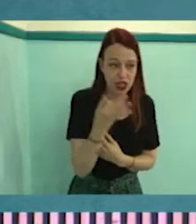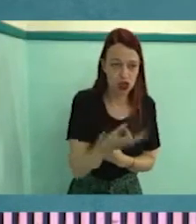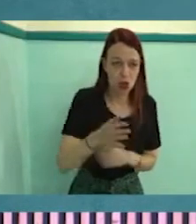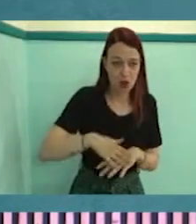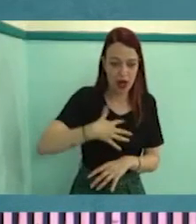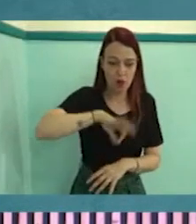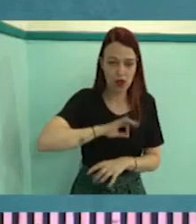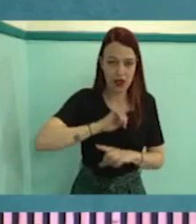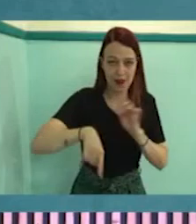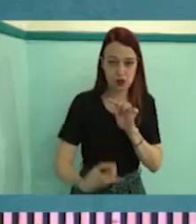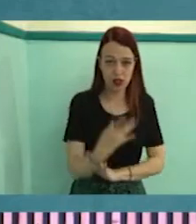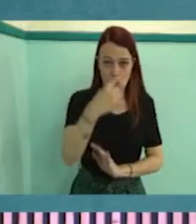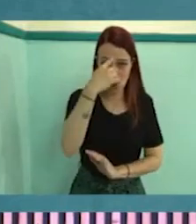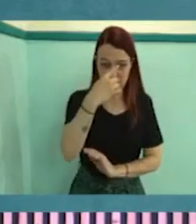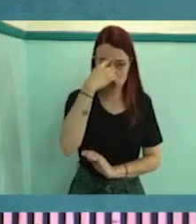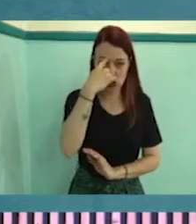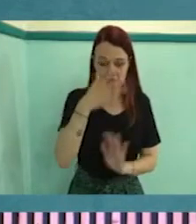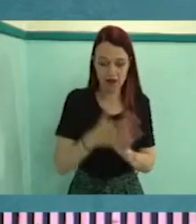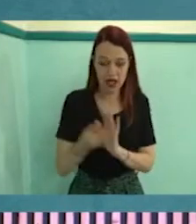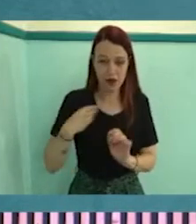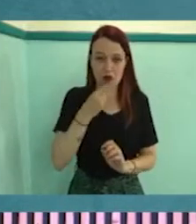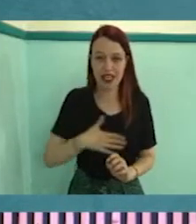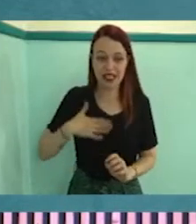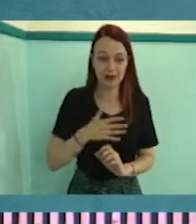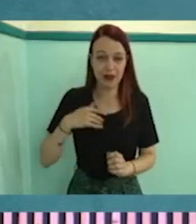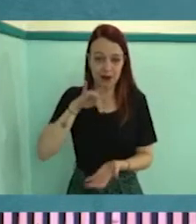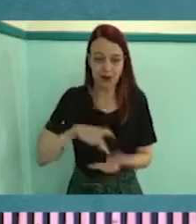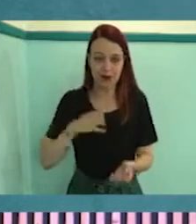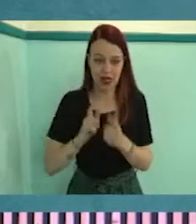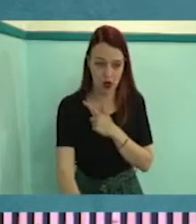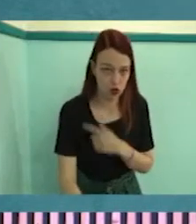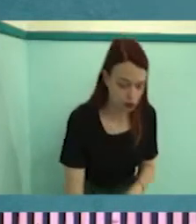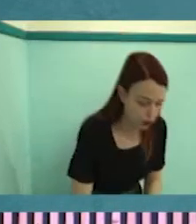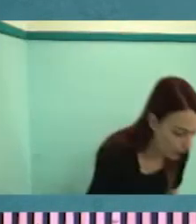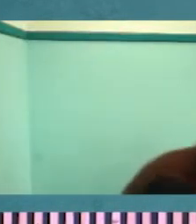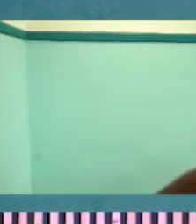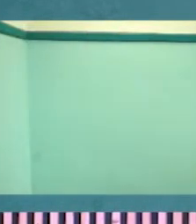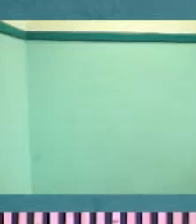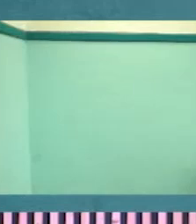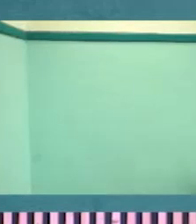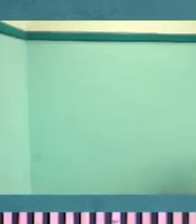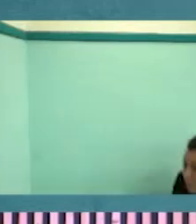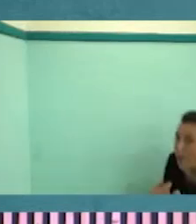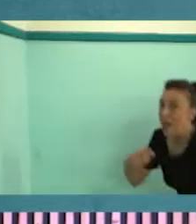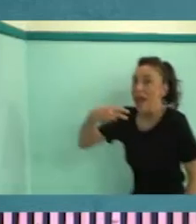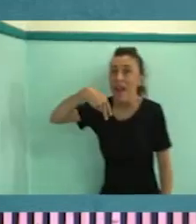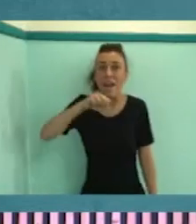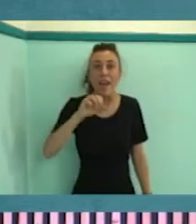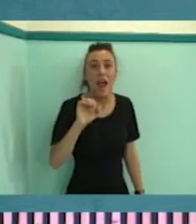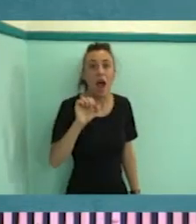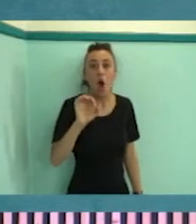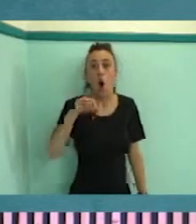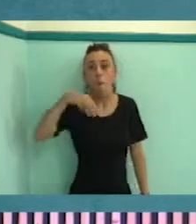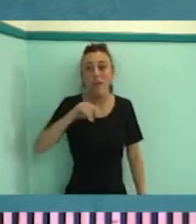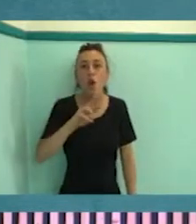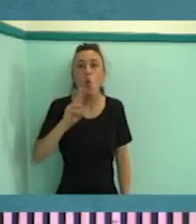nos lleve a una obsesión que nos aleje completamente del bienestar y es que como dice Naomi Wolf en el mito de la belleza que es un libro que me encanta y me parece como